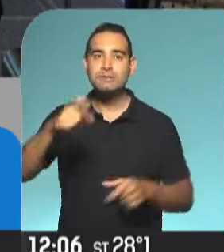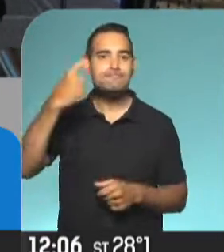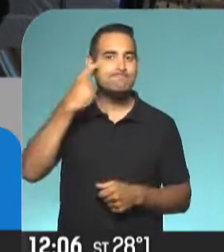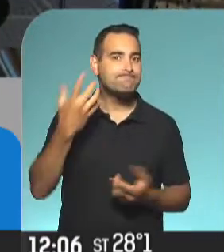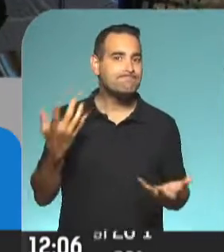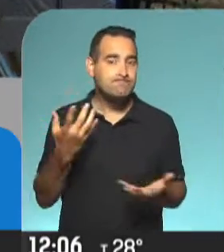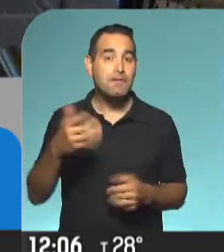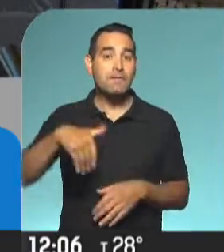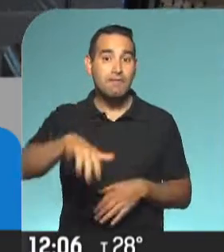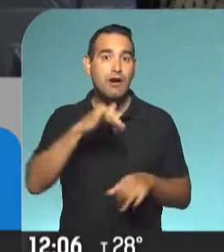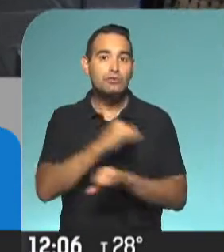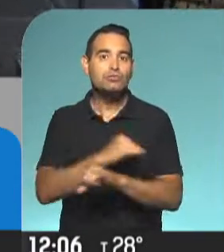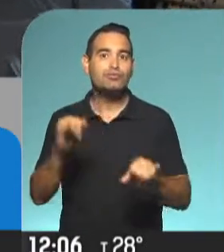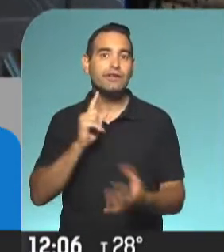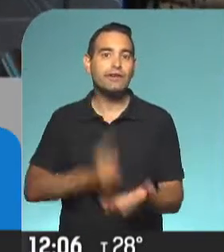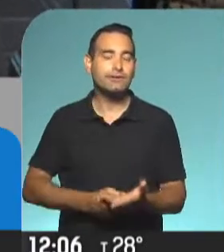pasar cuando se anuncie este decreto?